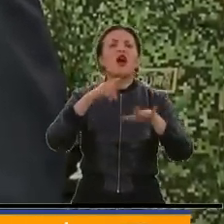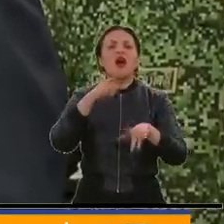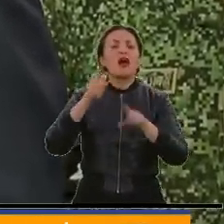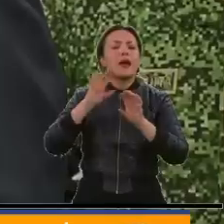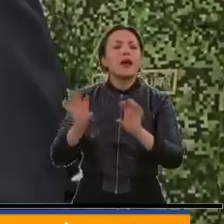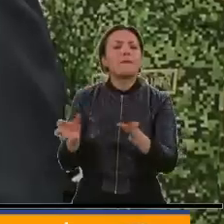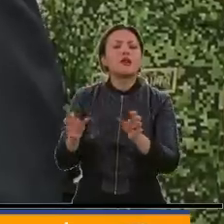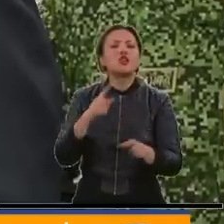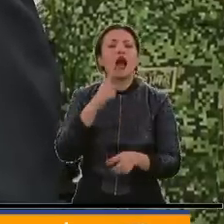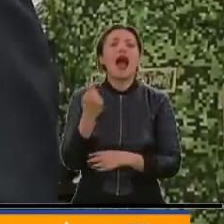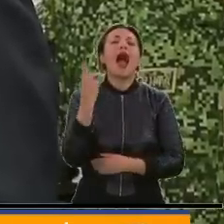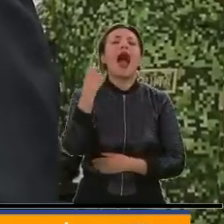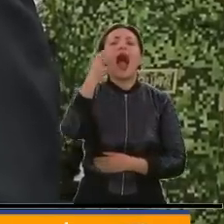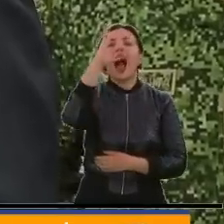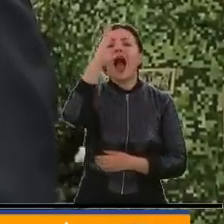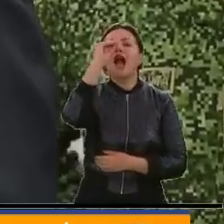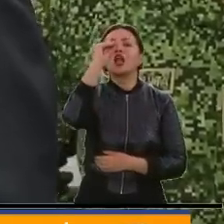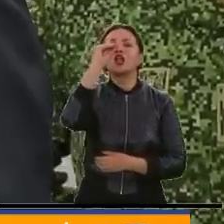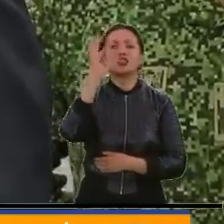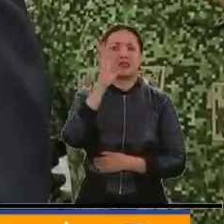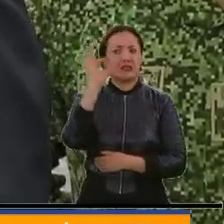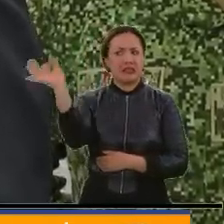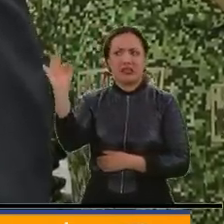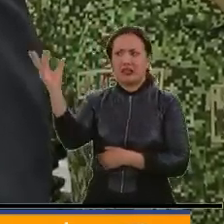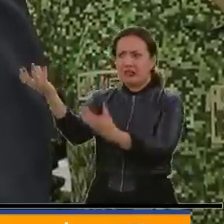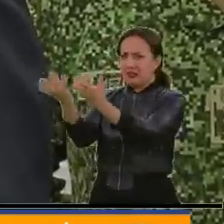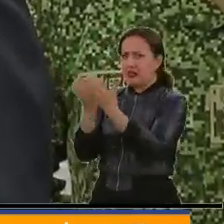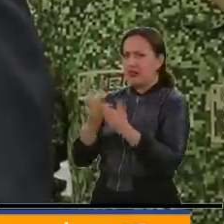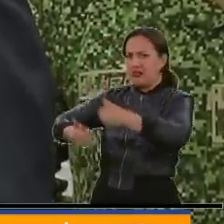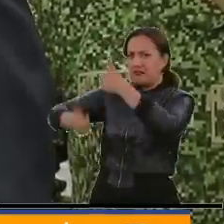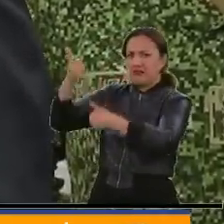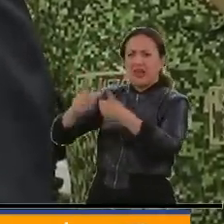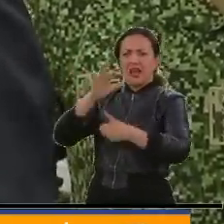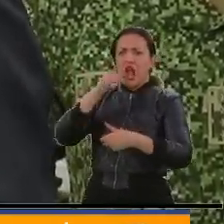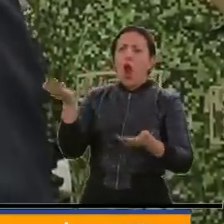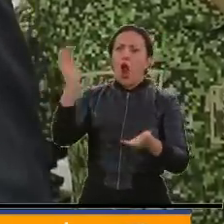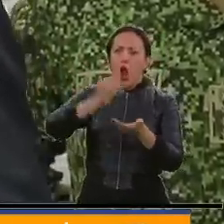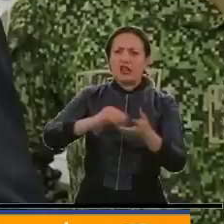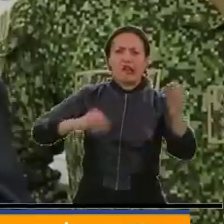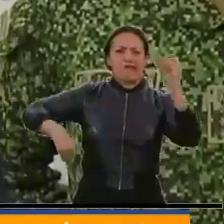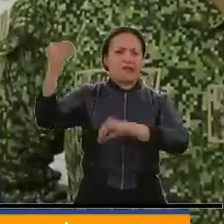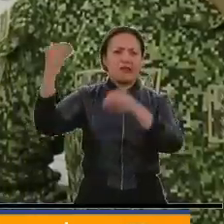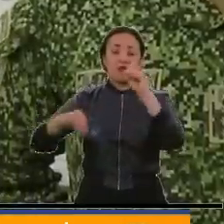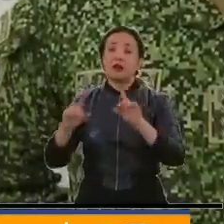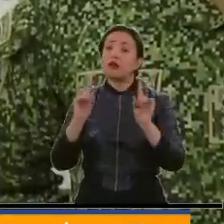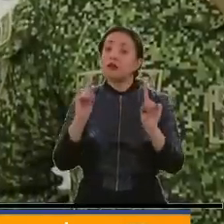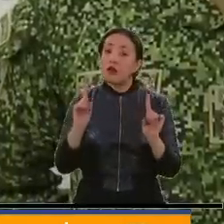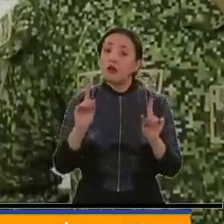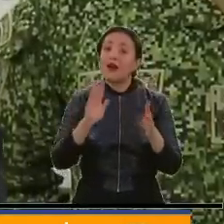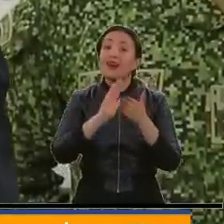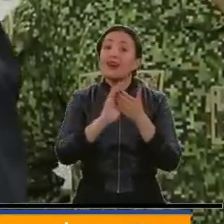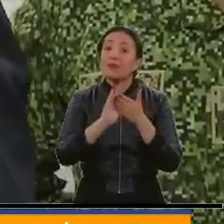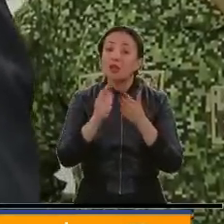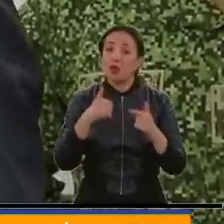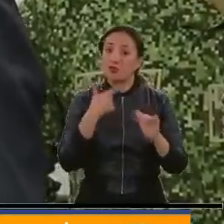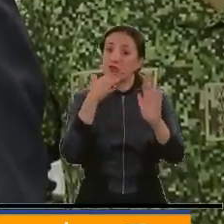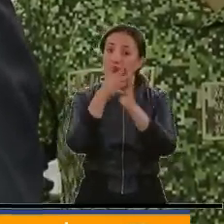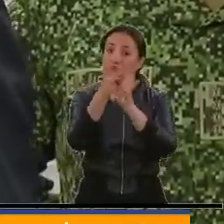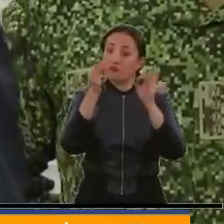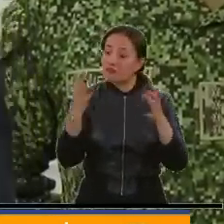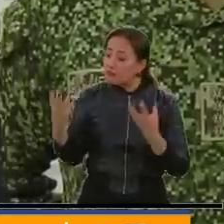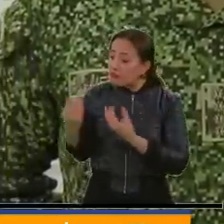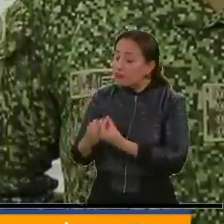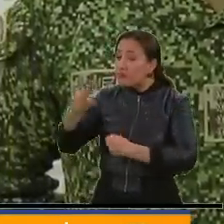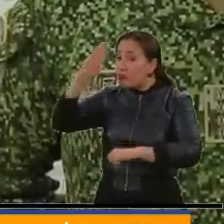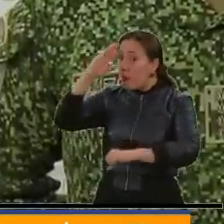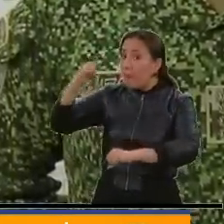diciendo que anoche no habían estado los mandos, que nuevamente aquí había descoordinación. Y les quiero decir que hasta casi la medianoche estuvimos con nuestros mandos